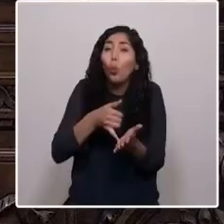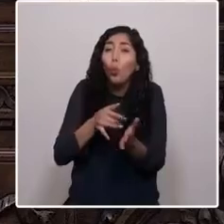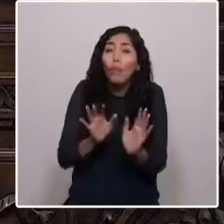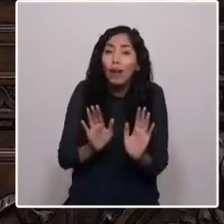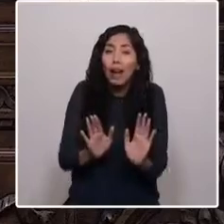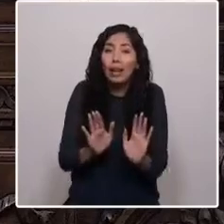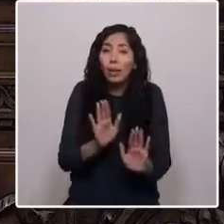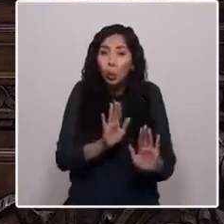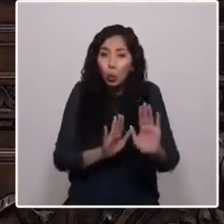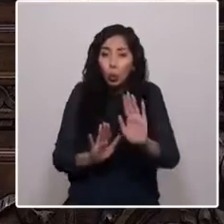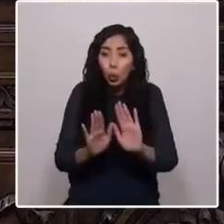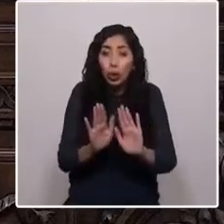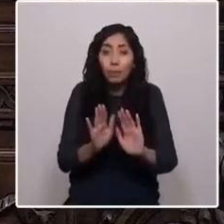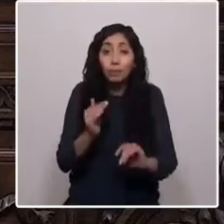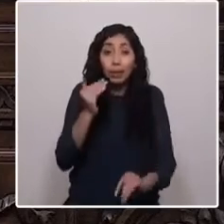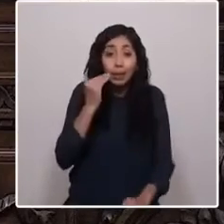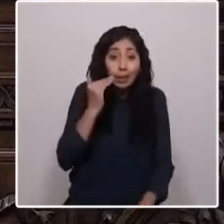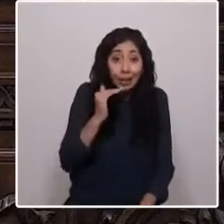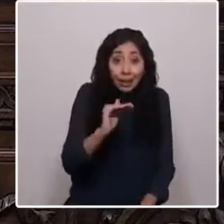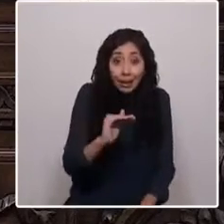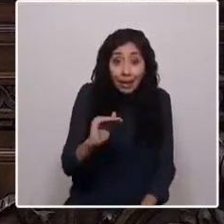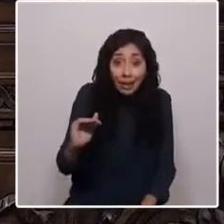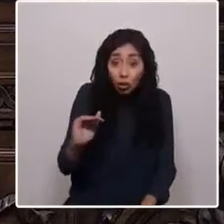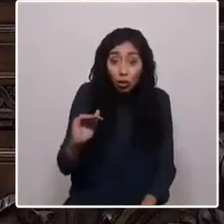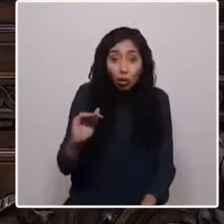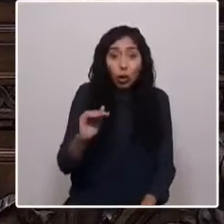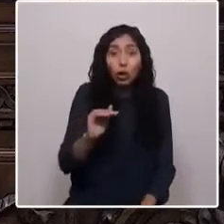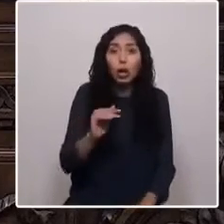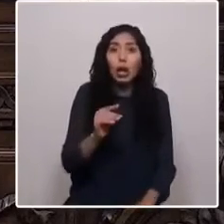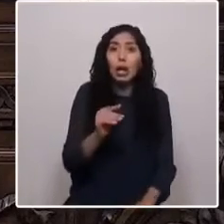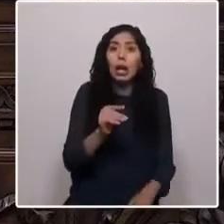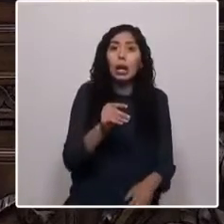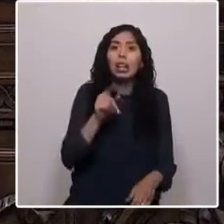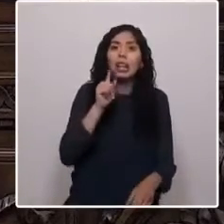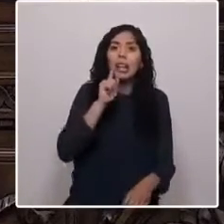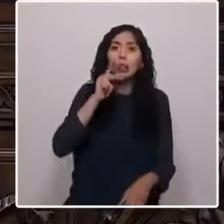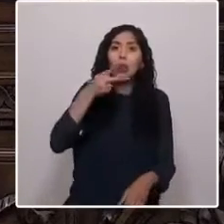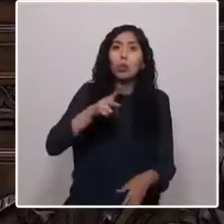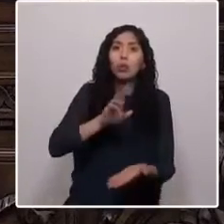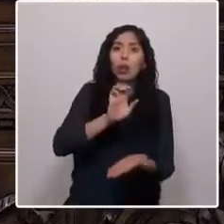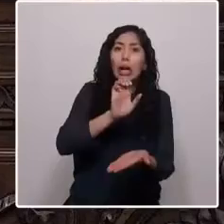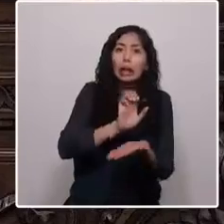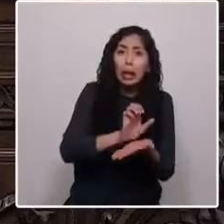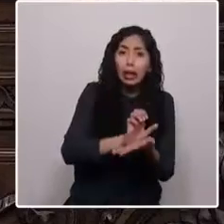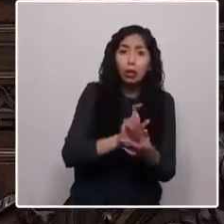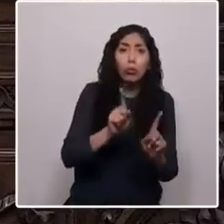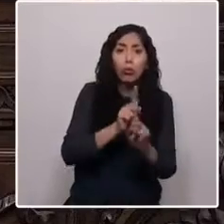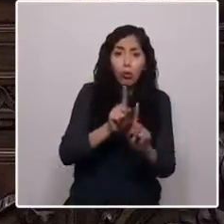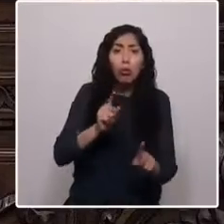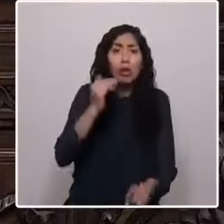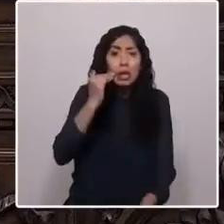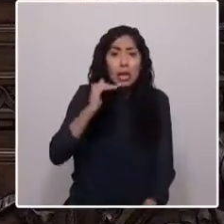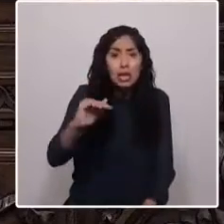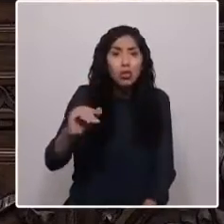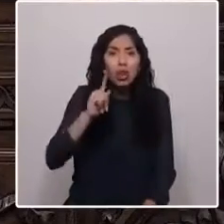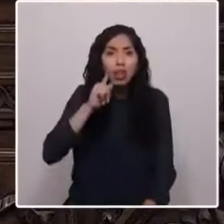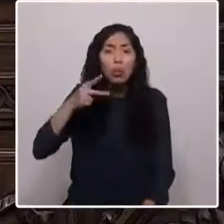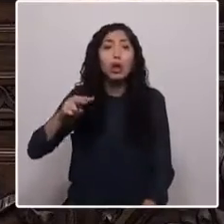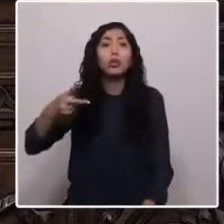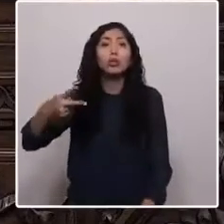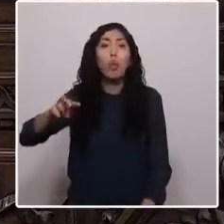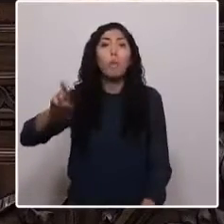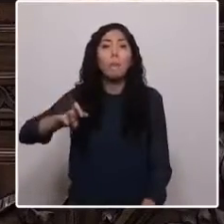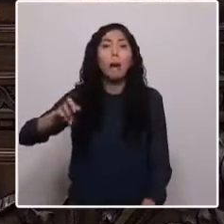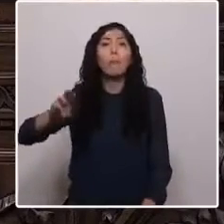Los niños no son del Estado, son el tesoro de sus propios padres. La libertad